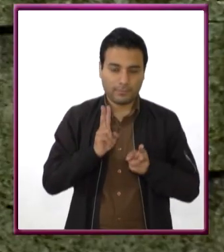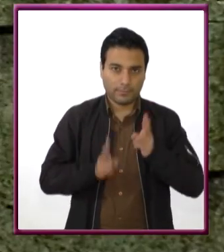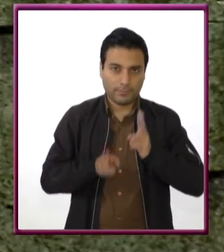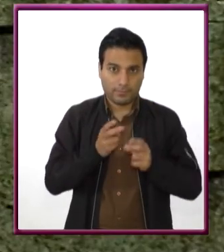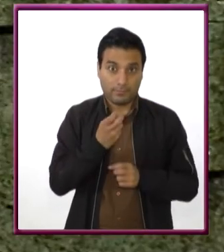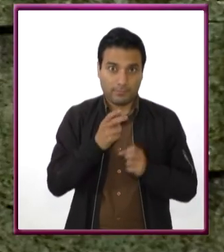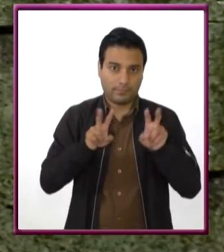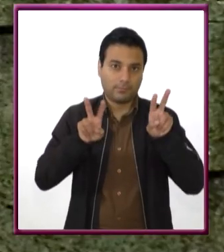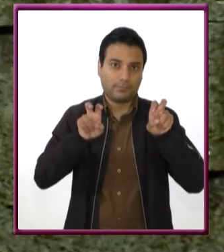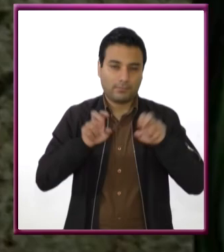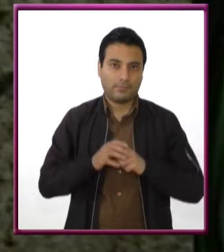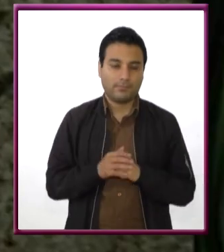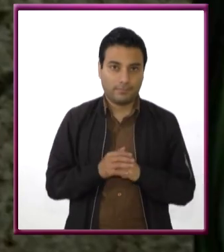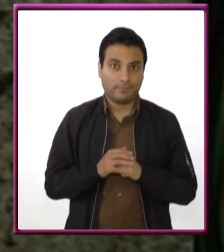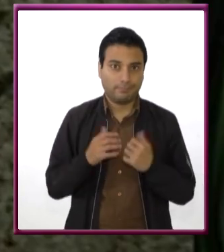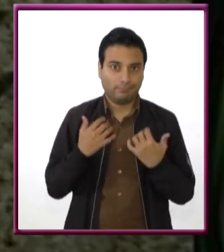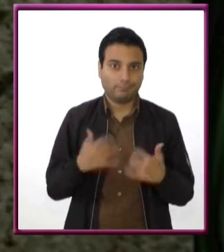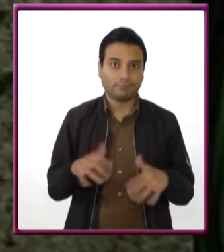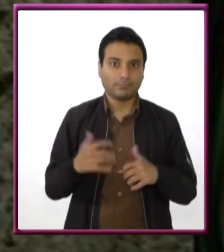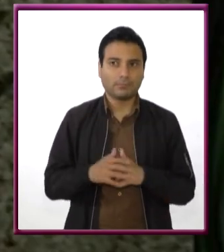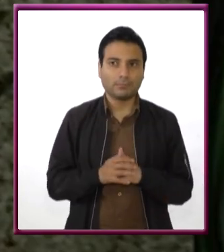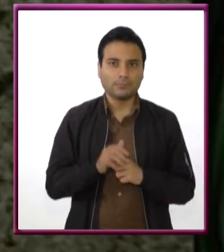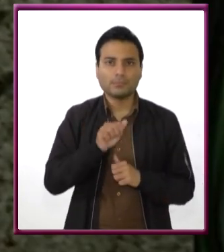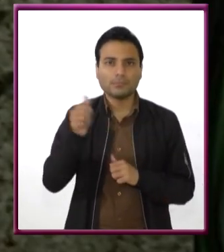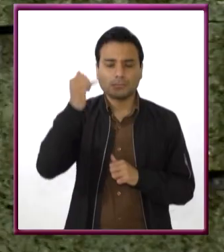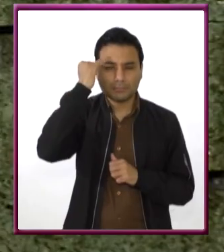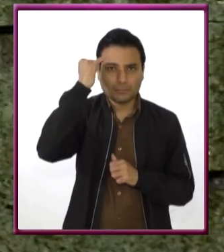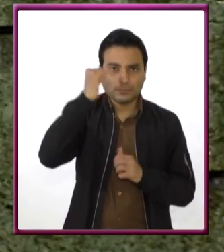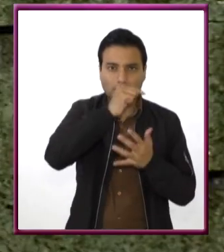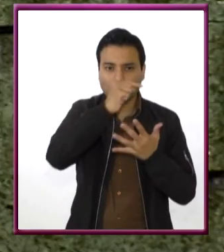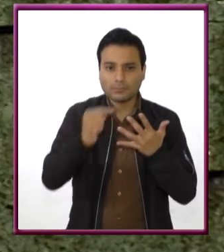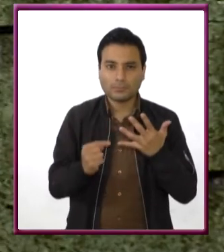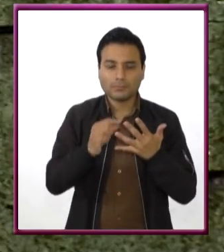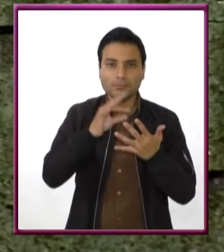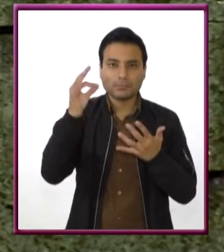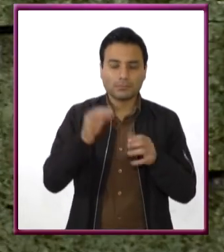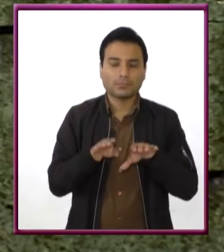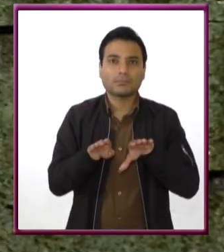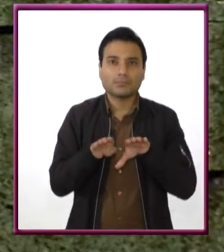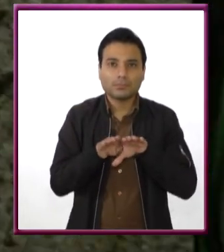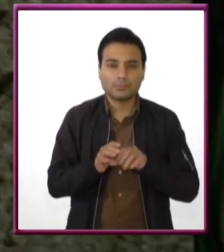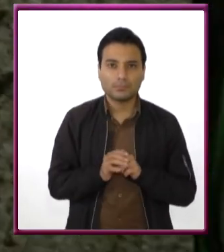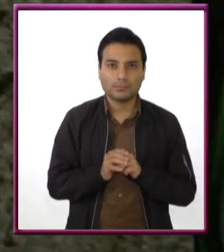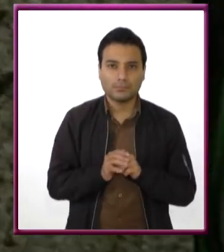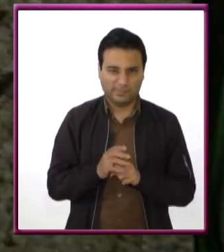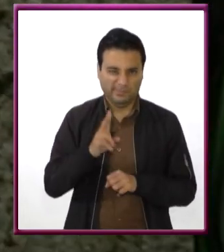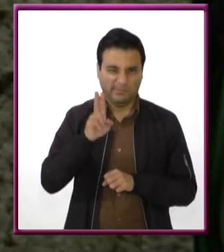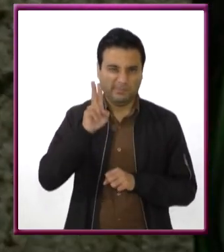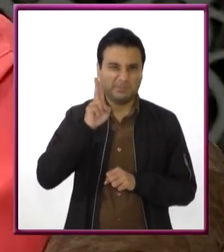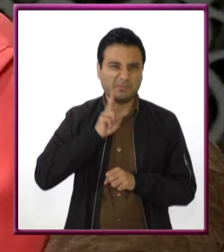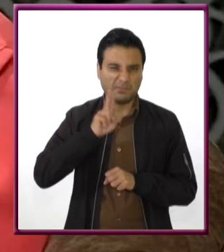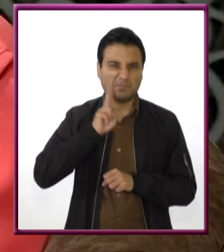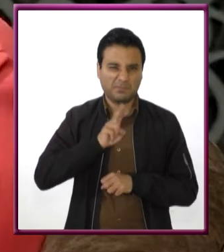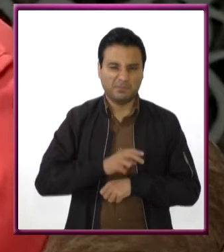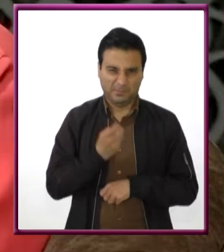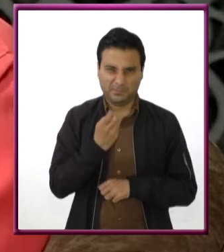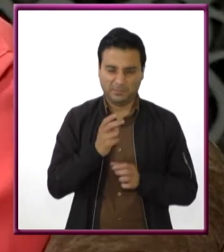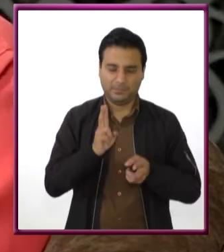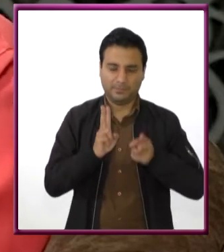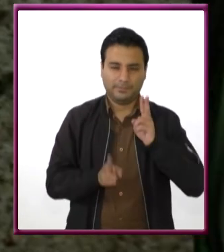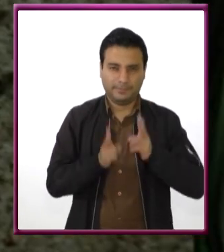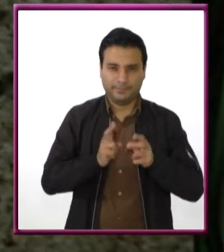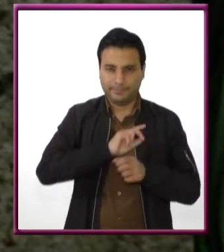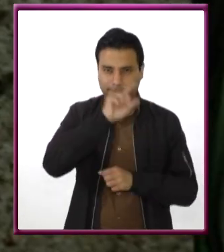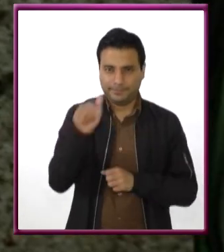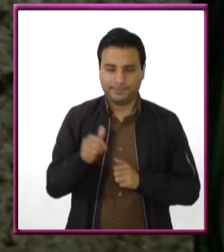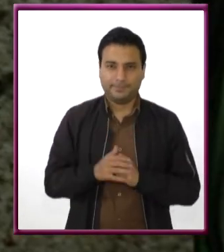justamente, ese es un tema que vamos a tocar, de las alternativas que tenemos. ¿Es posible dejar de depender tanto de estas sustancias? Ya nos lo